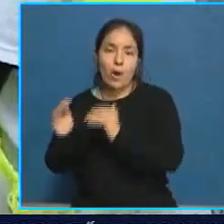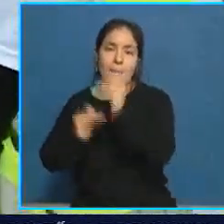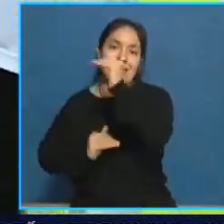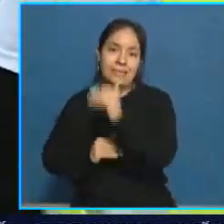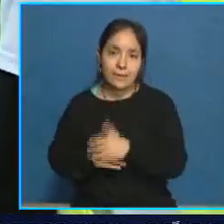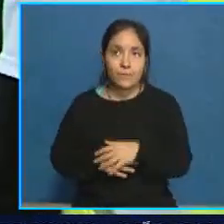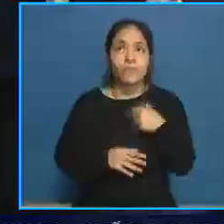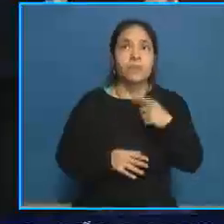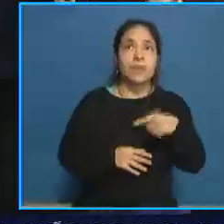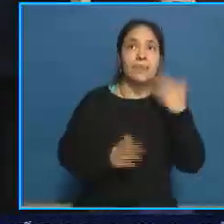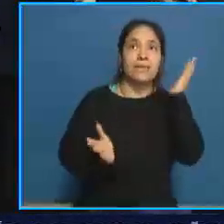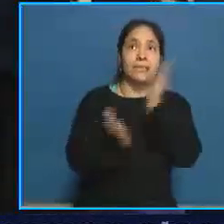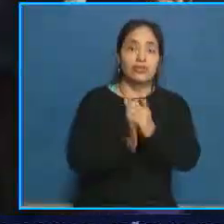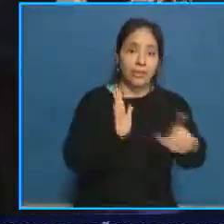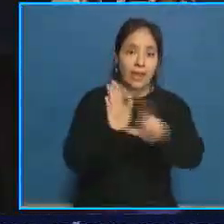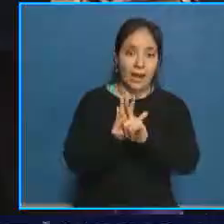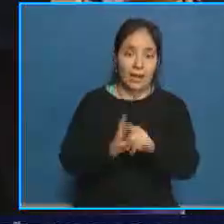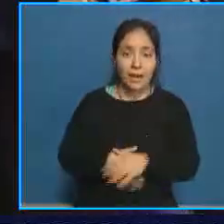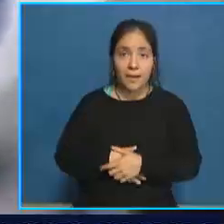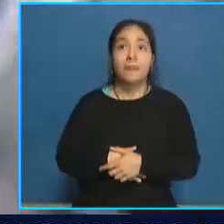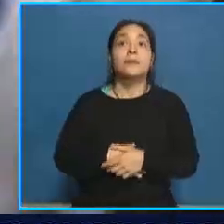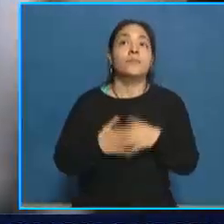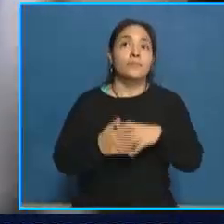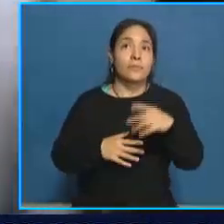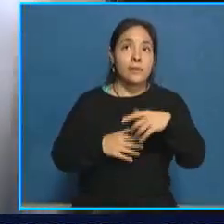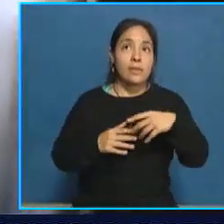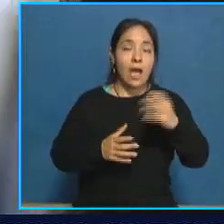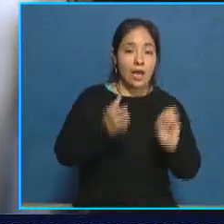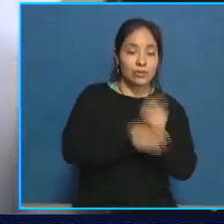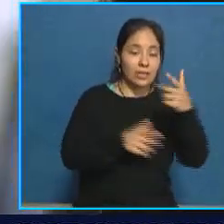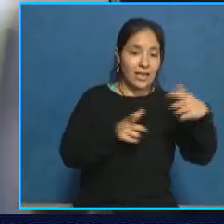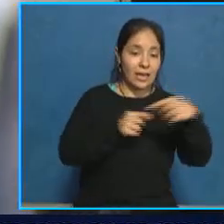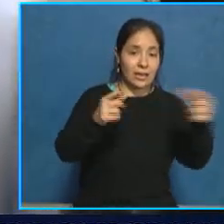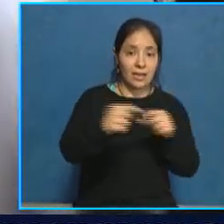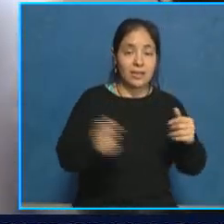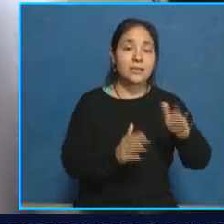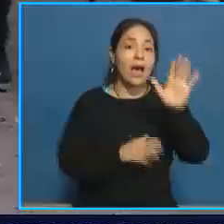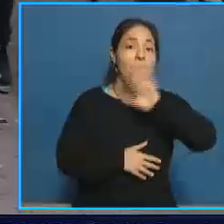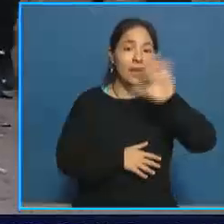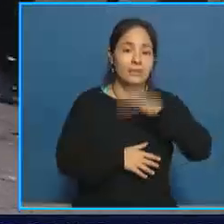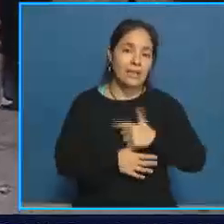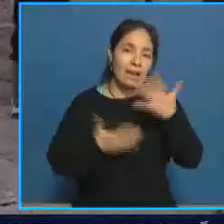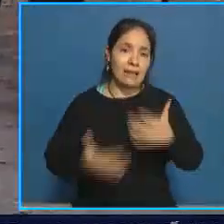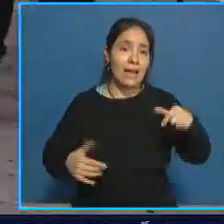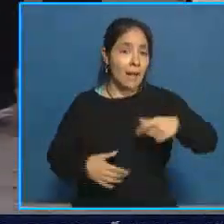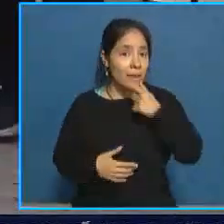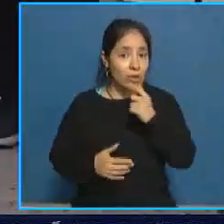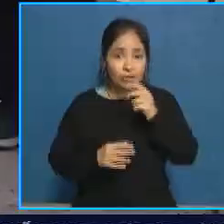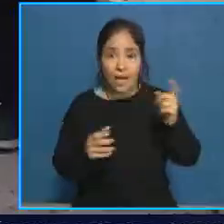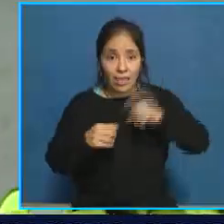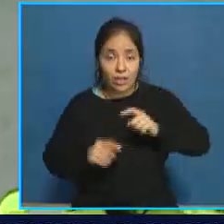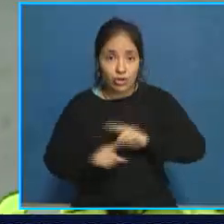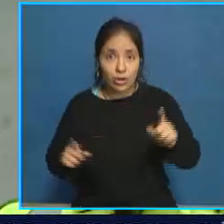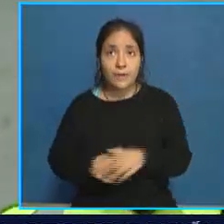abogaron por la sanción de esta ley. En Mendoza, desde Estrellas Amarillas, lamentaron que la norma no se aplique en la provincia. Nos